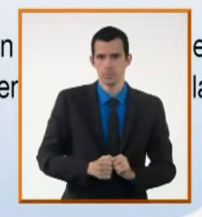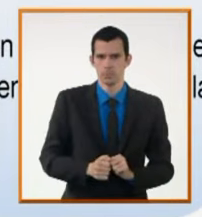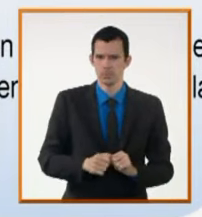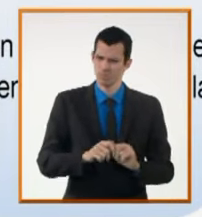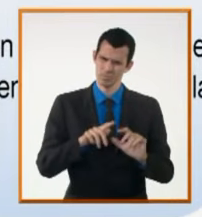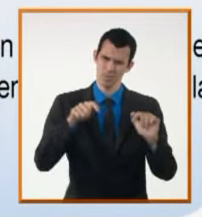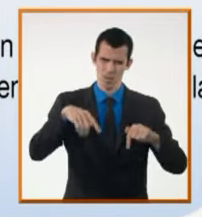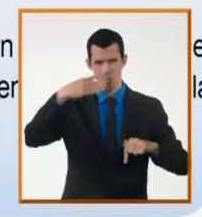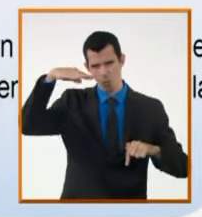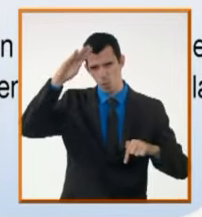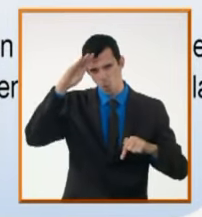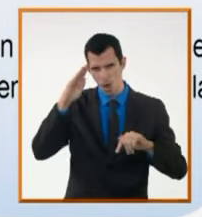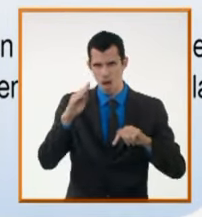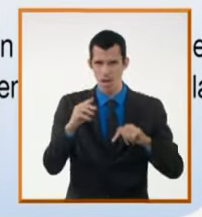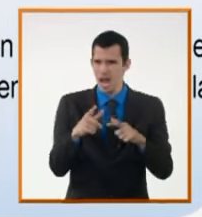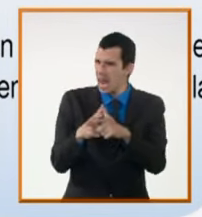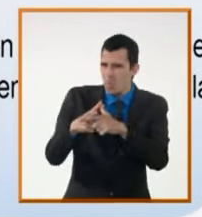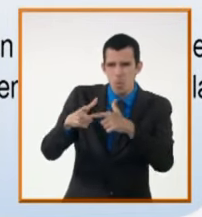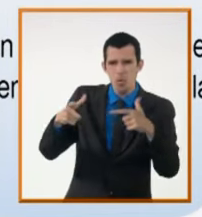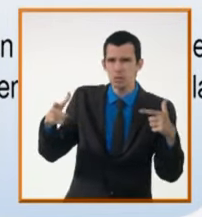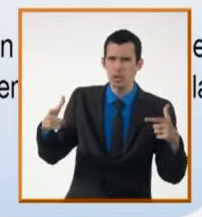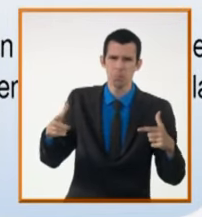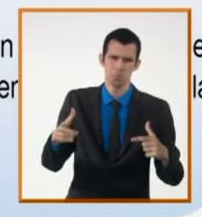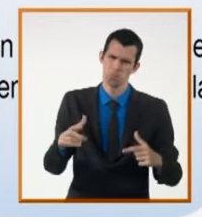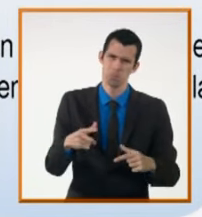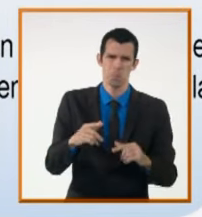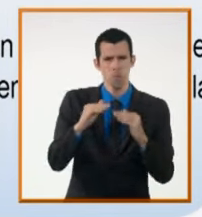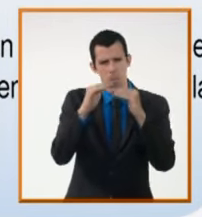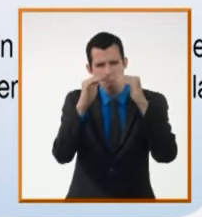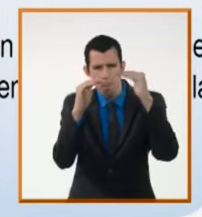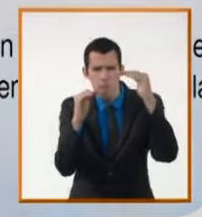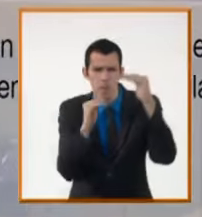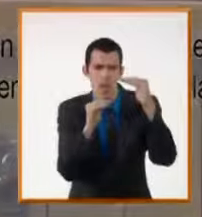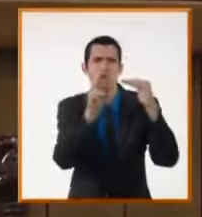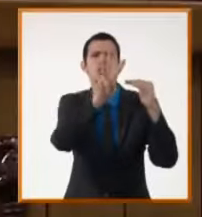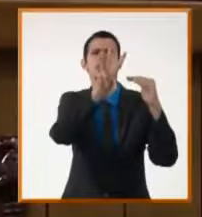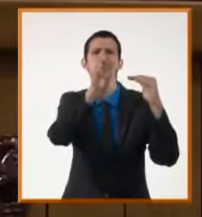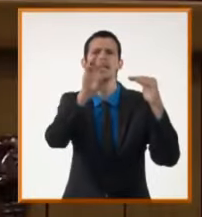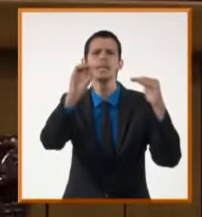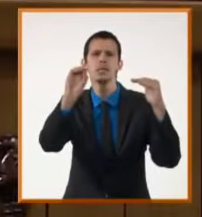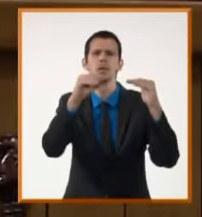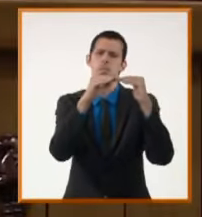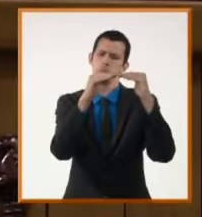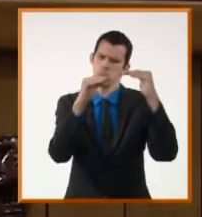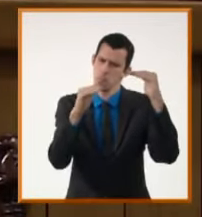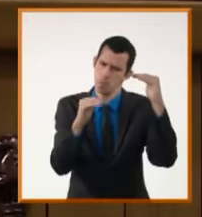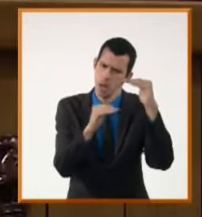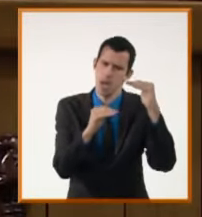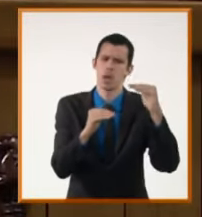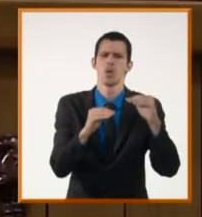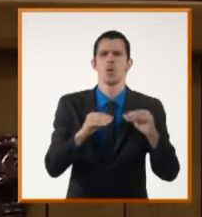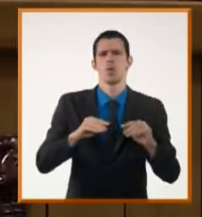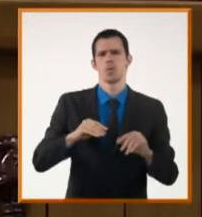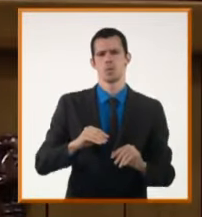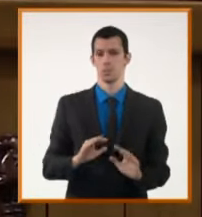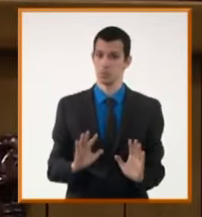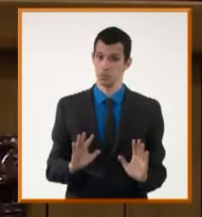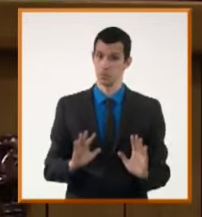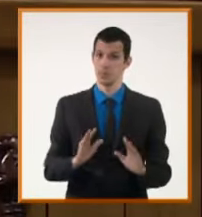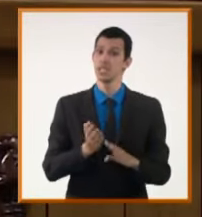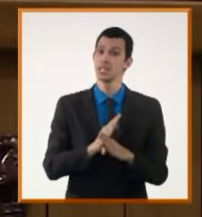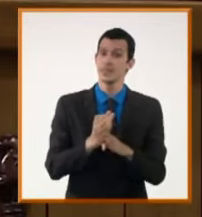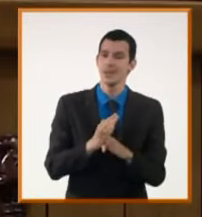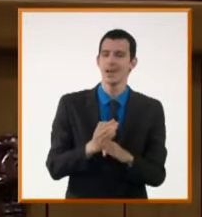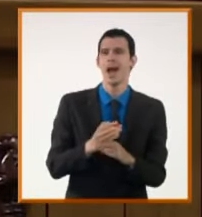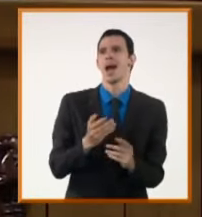menos de 300 kilowatts. Por tanto, estamos hablando, hay un 6% que están en esa categoría. Ahí están todos